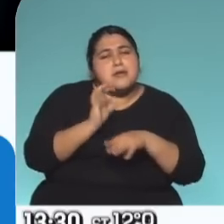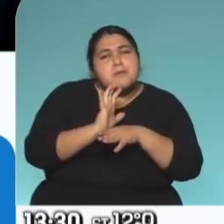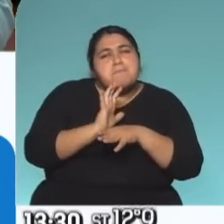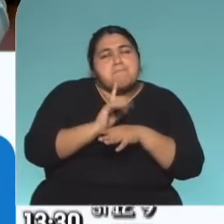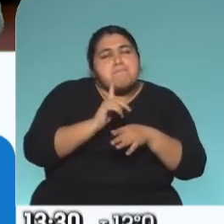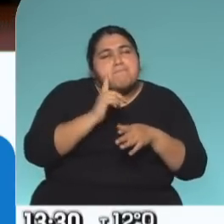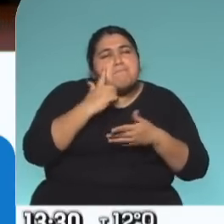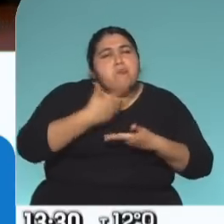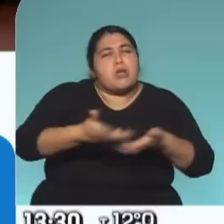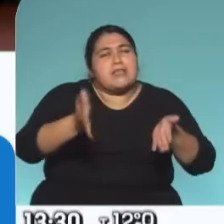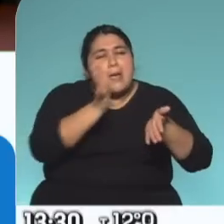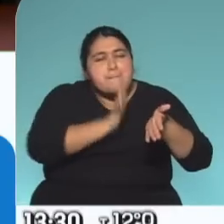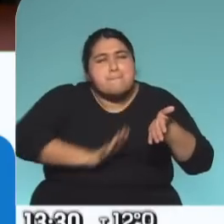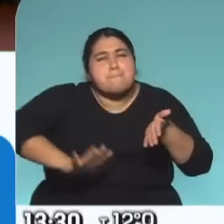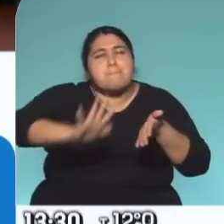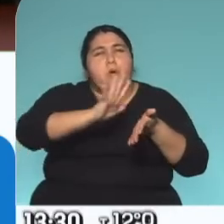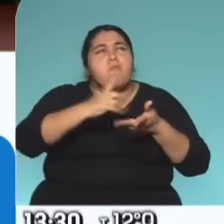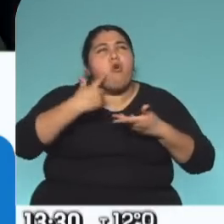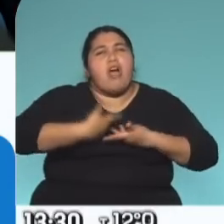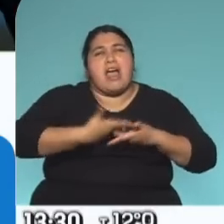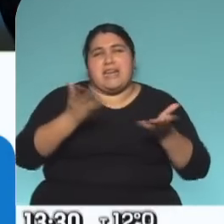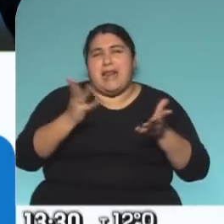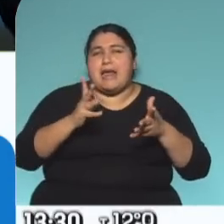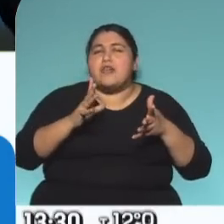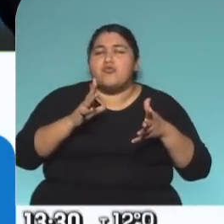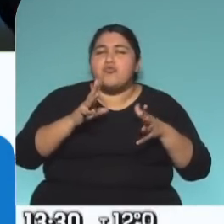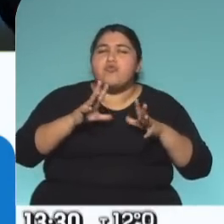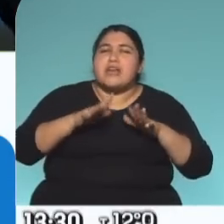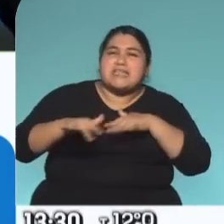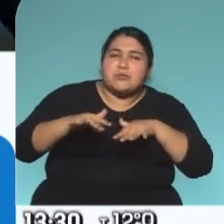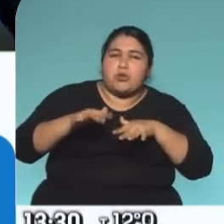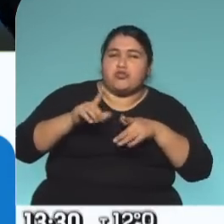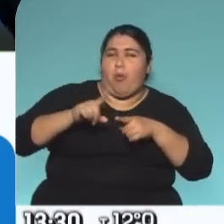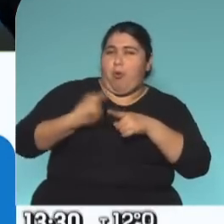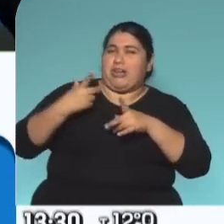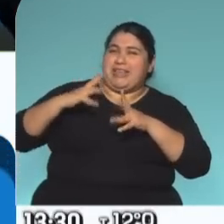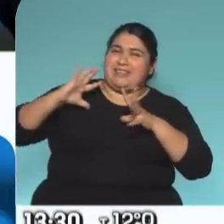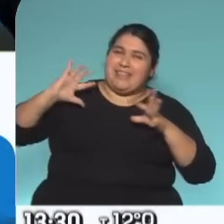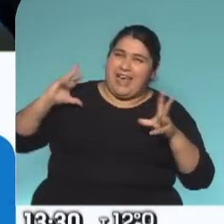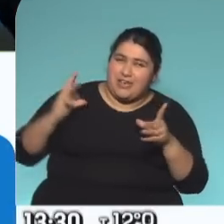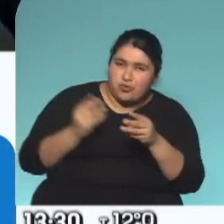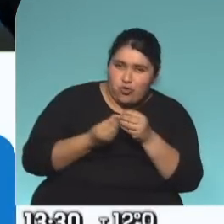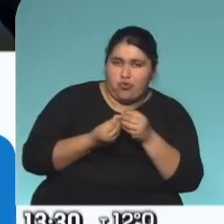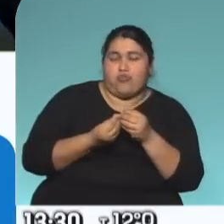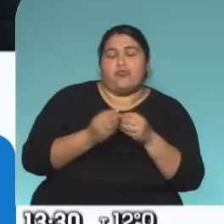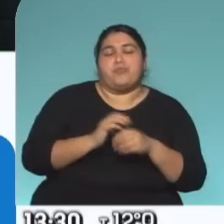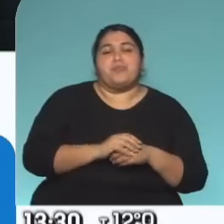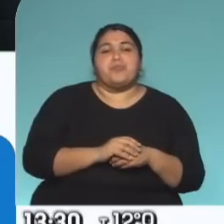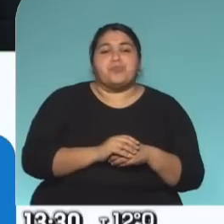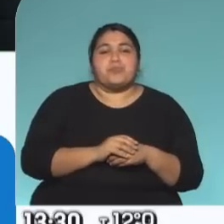mapa, ¿no? Un esbozo del escenario político para que también entiendan, ¿no?, quién están siguiendo el